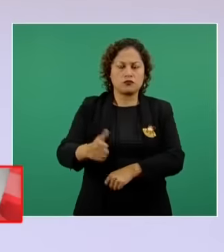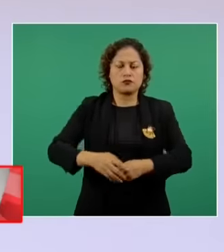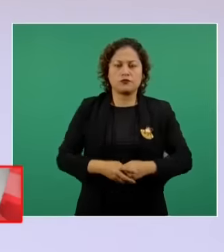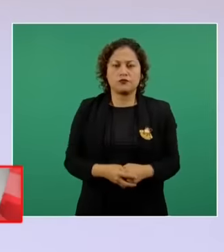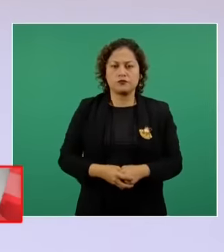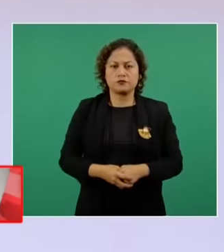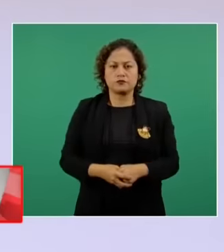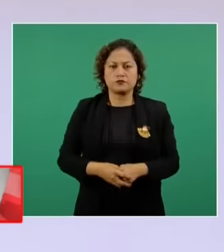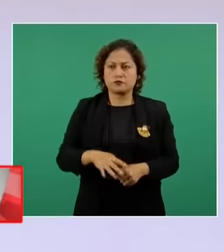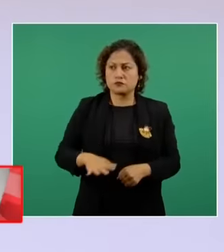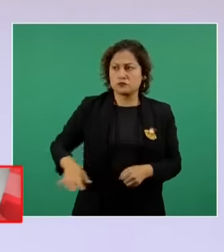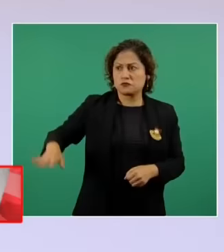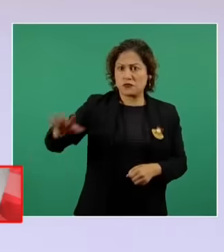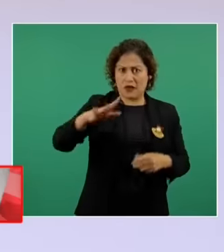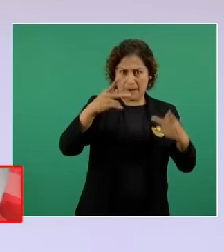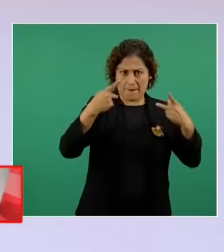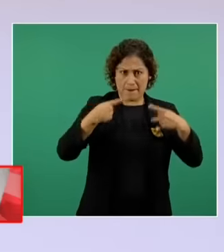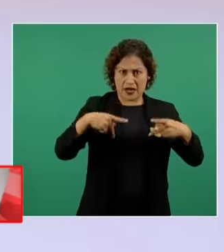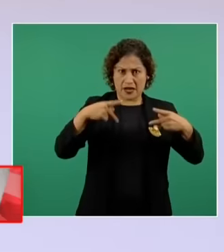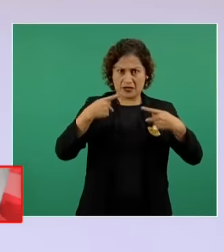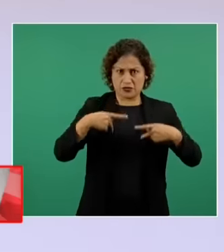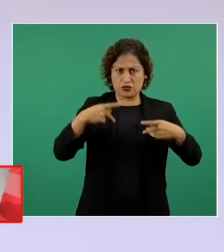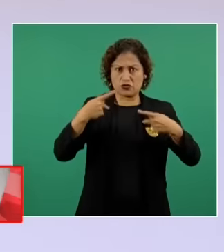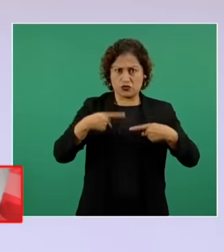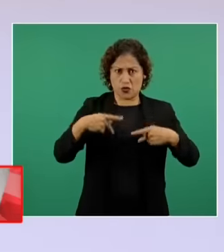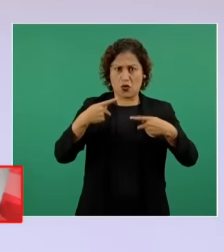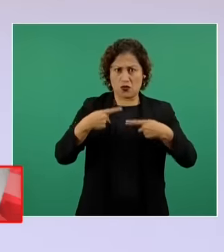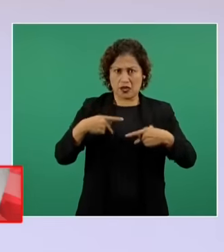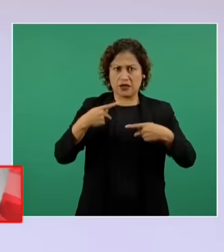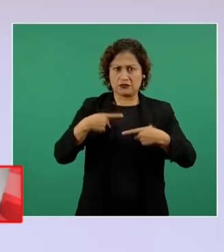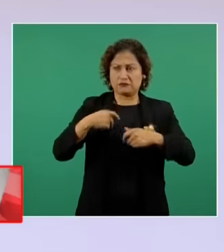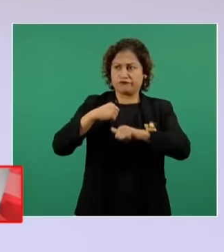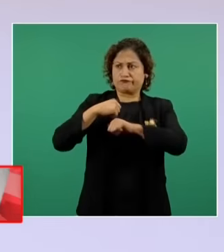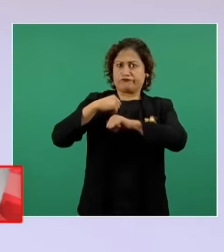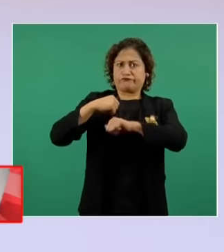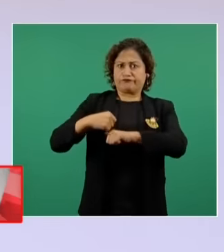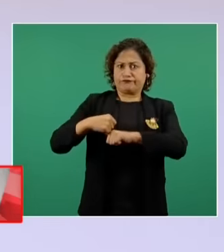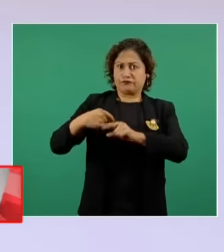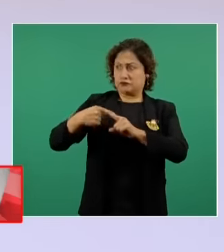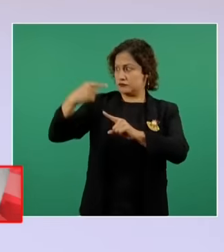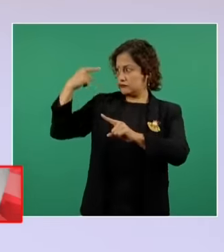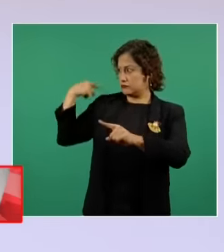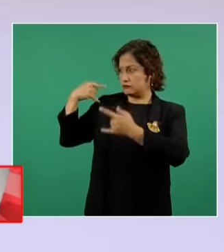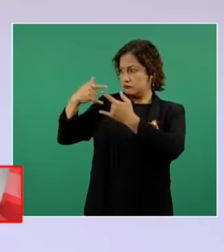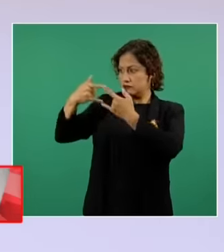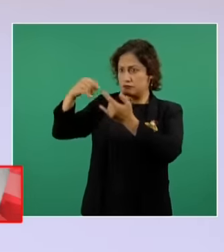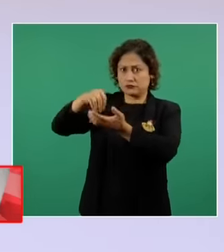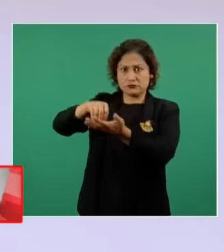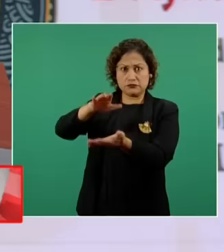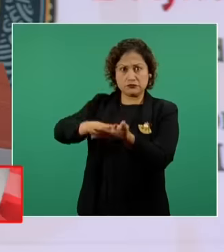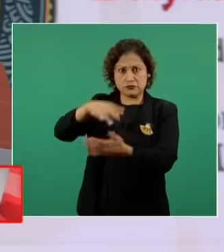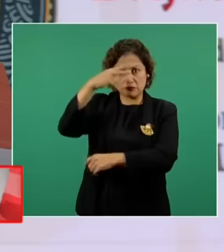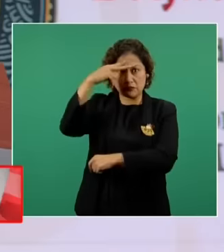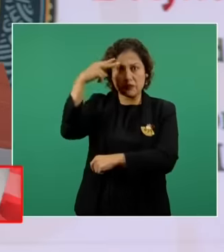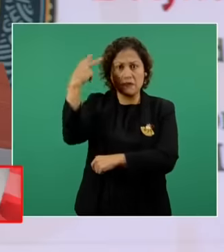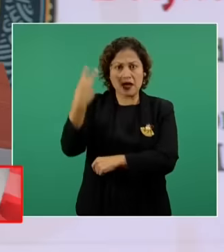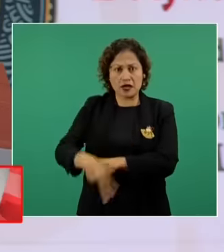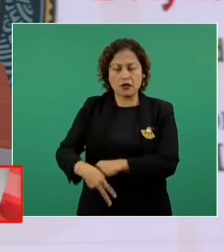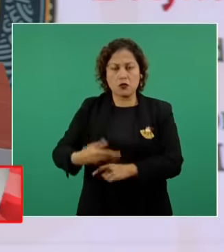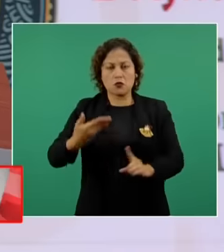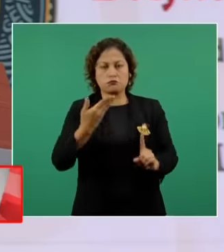Ningún dirigente en la historia de México ha recibido más